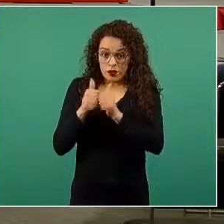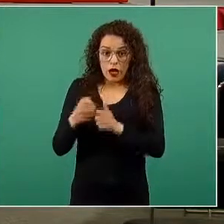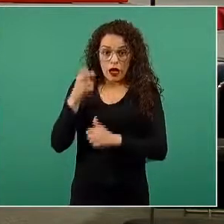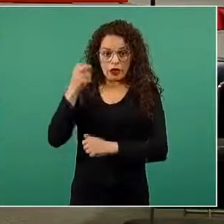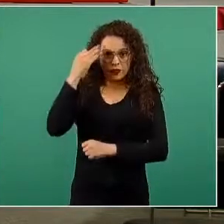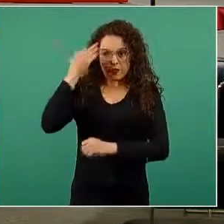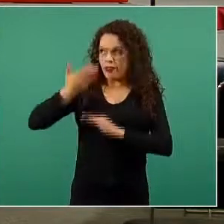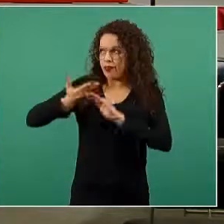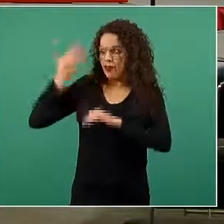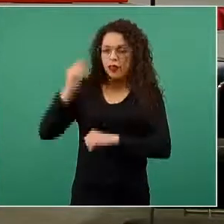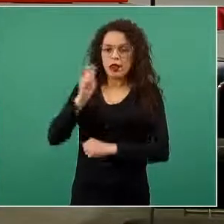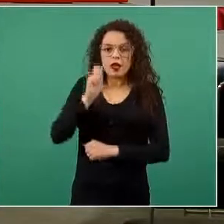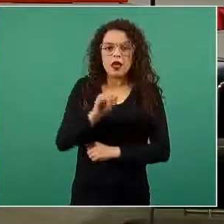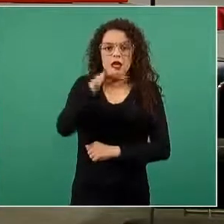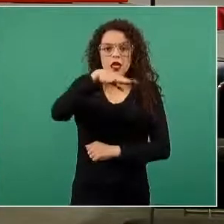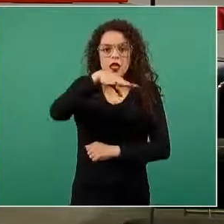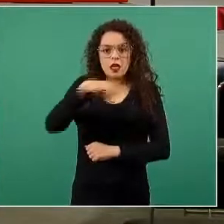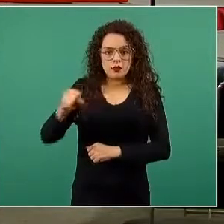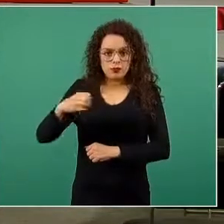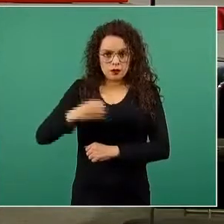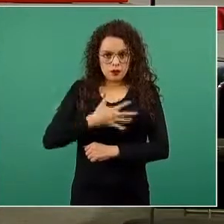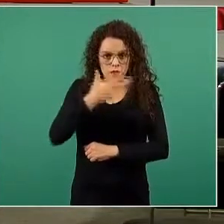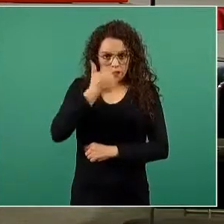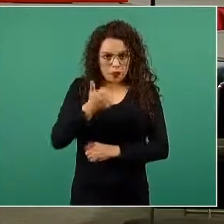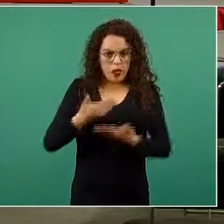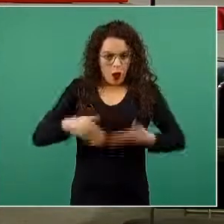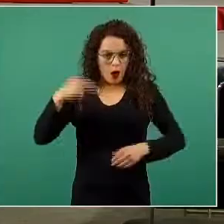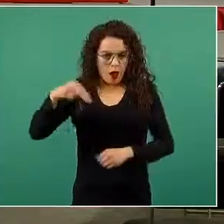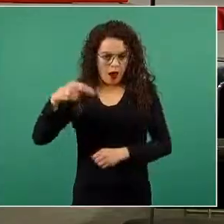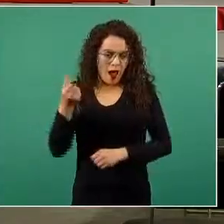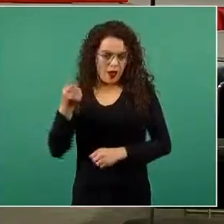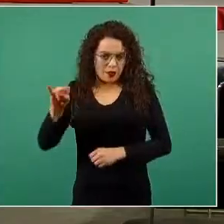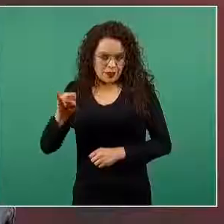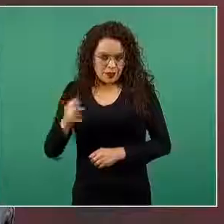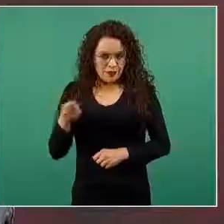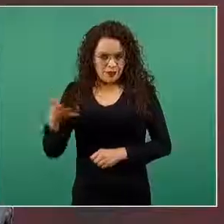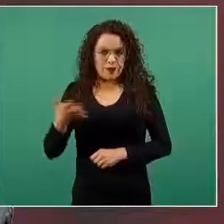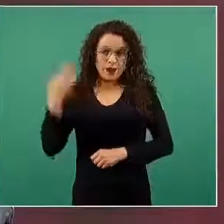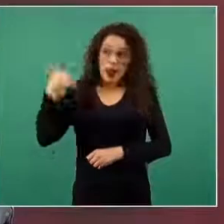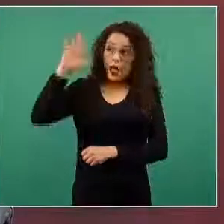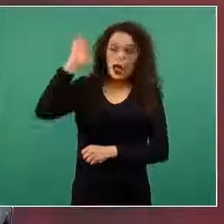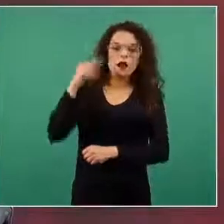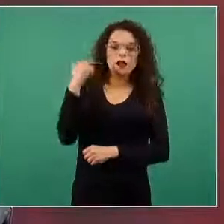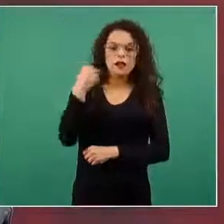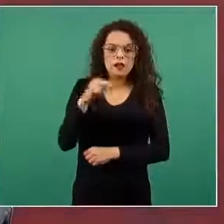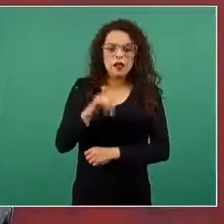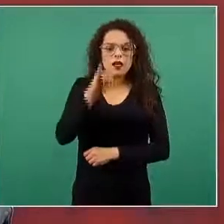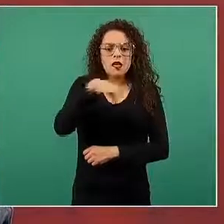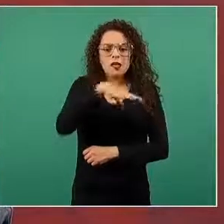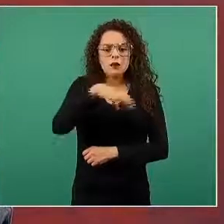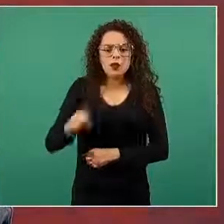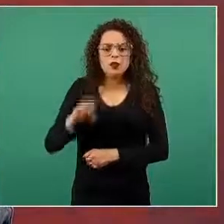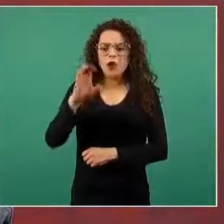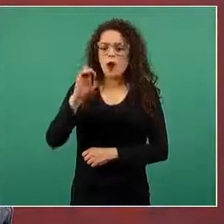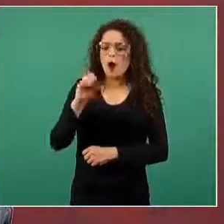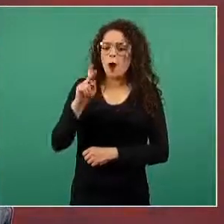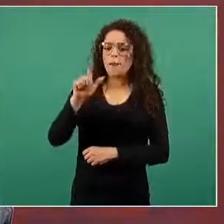el programa IMSS Bienestar, hoy se llama IMSS Bienestar, en ese tiempo se llamaba IMSS